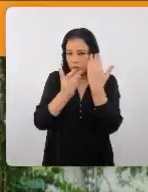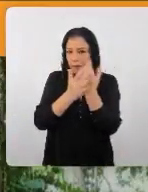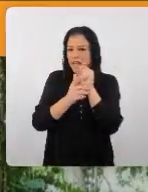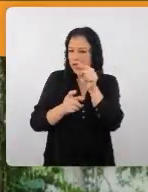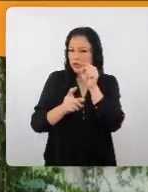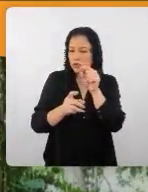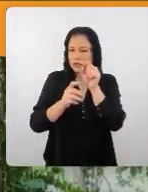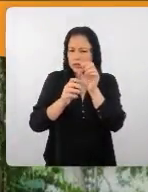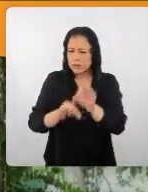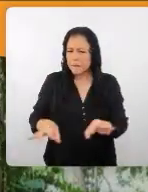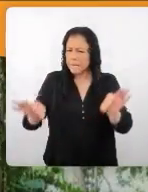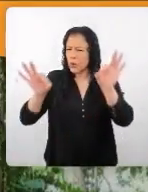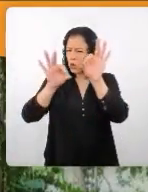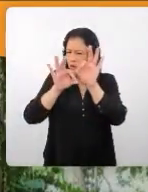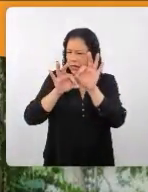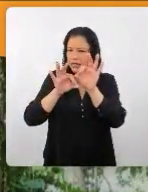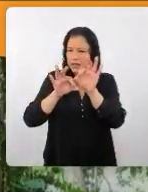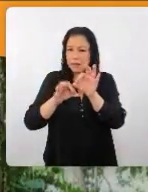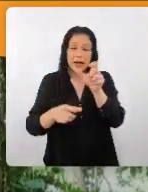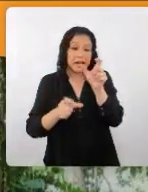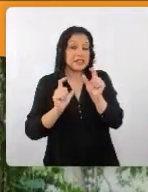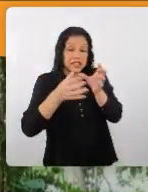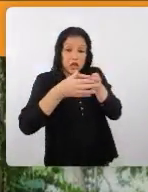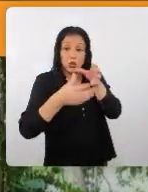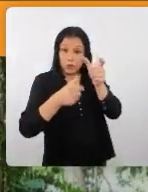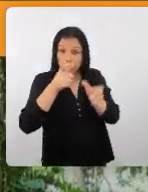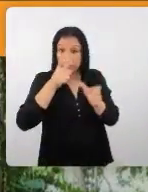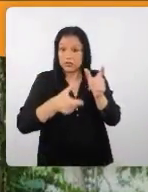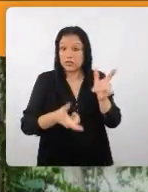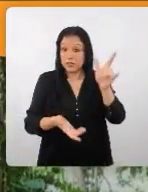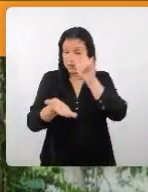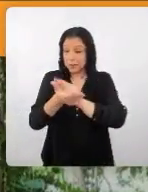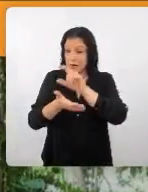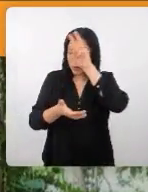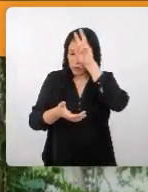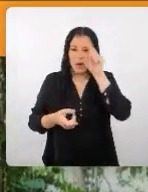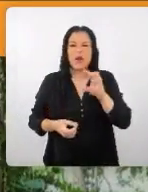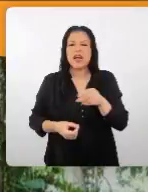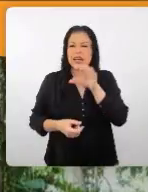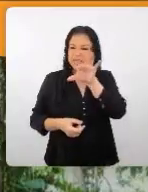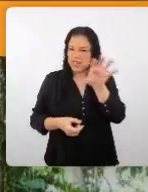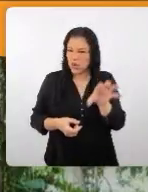particularmente importante para el viajero alemán, pues este viajero,